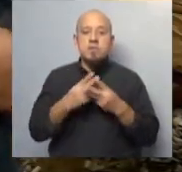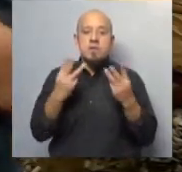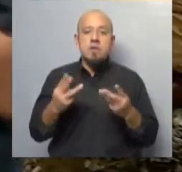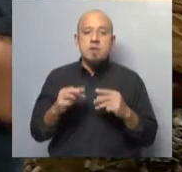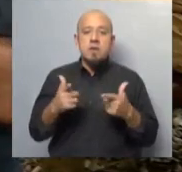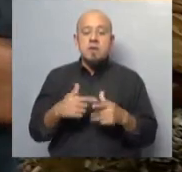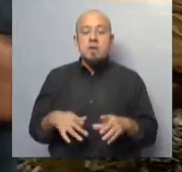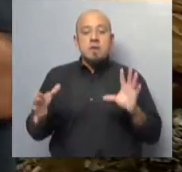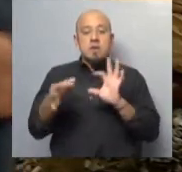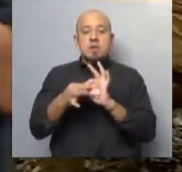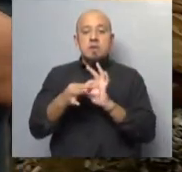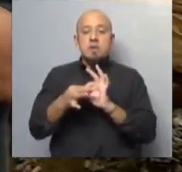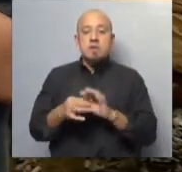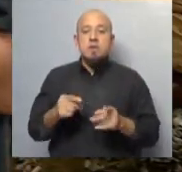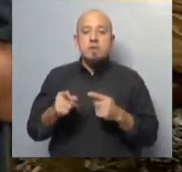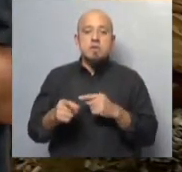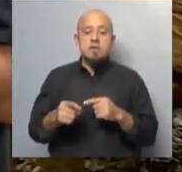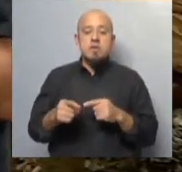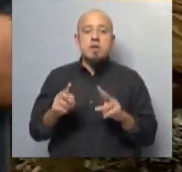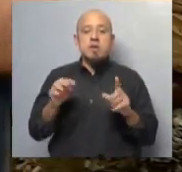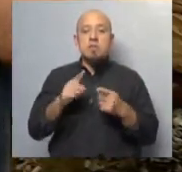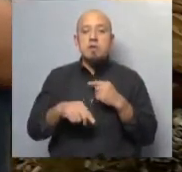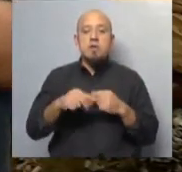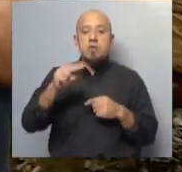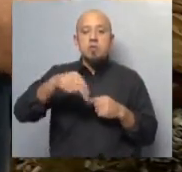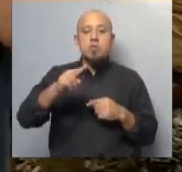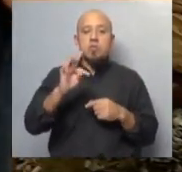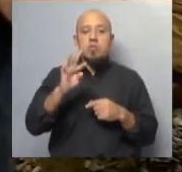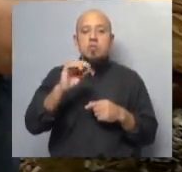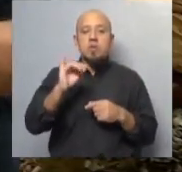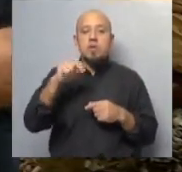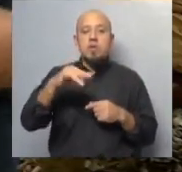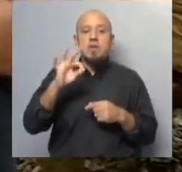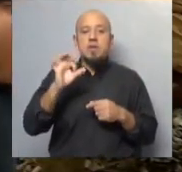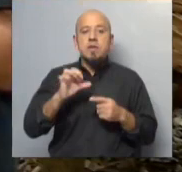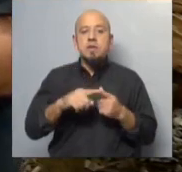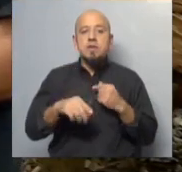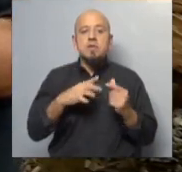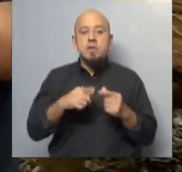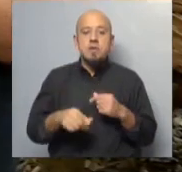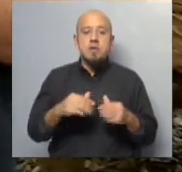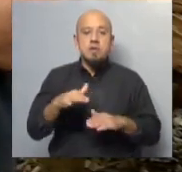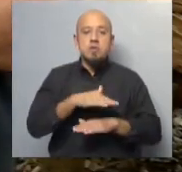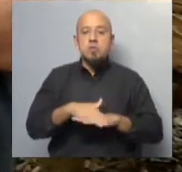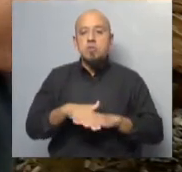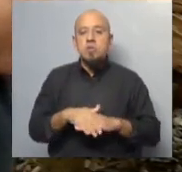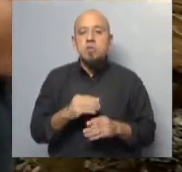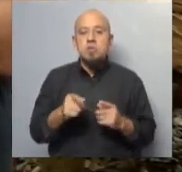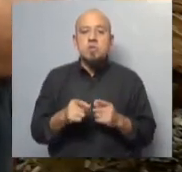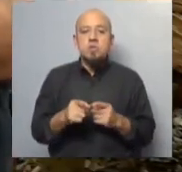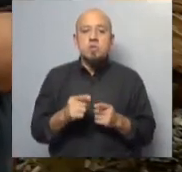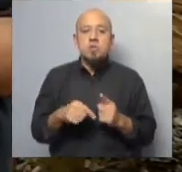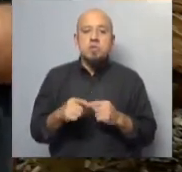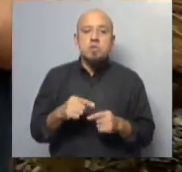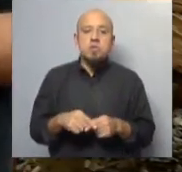habría conexión y no habría vida en cuanto a los nutrientes. O sea, en el momento que toda la materia orgánica cae al suelo o empieza